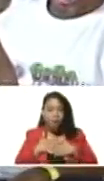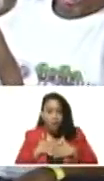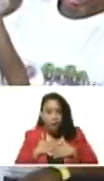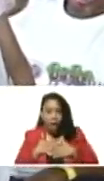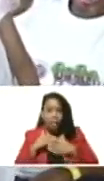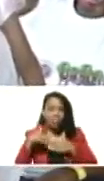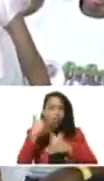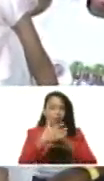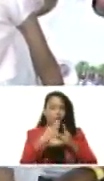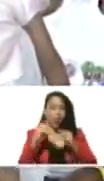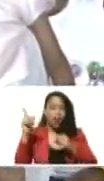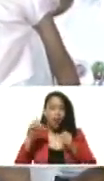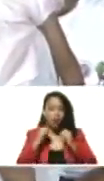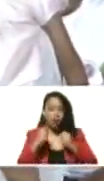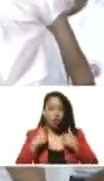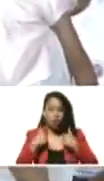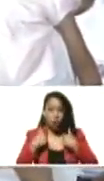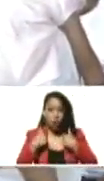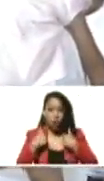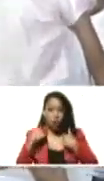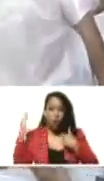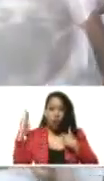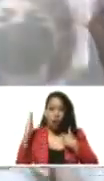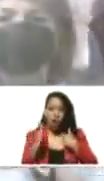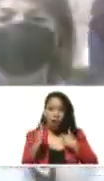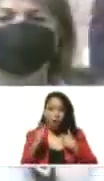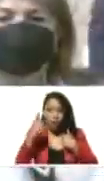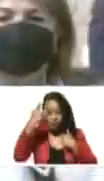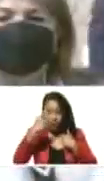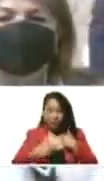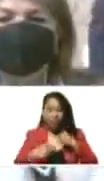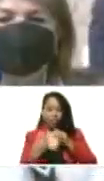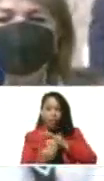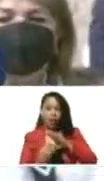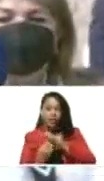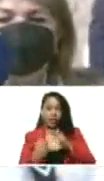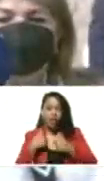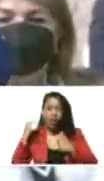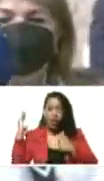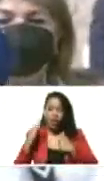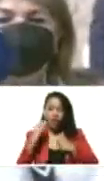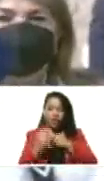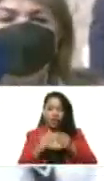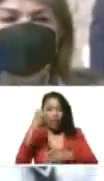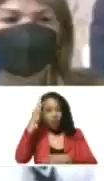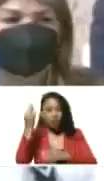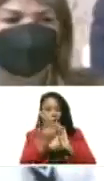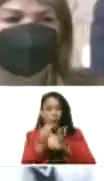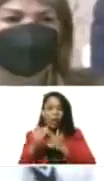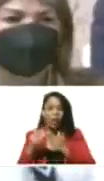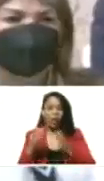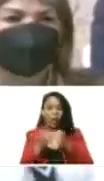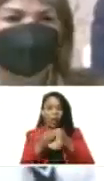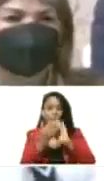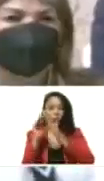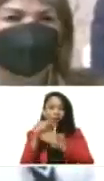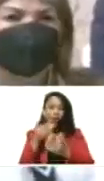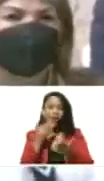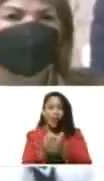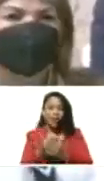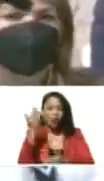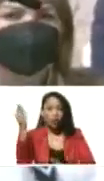fuerza, que yo soy producto de eso, vengo de ser de la base, vengo de ser de consejos comunales, de comunas, y que gracias a